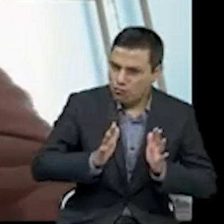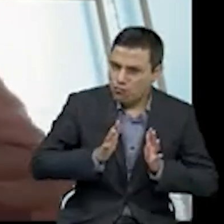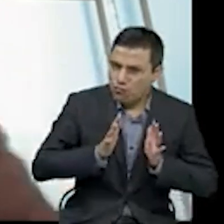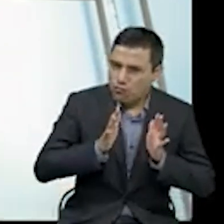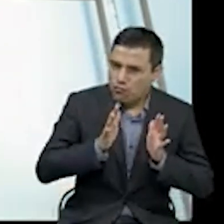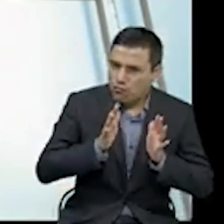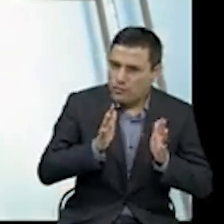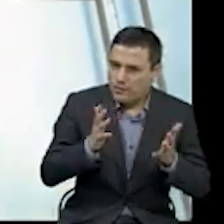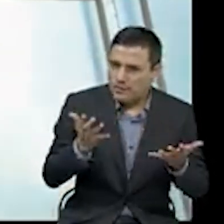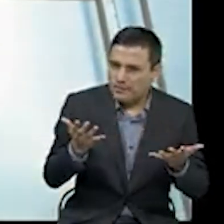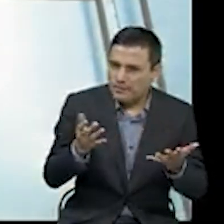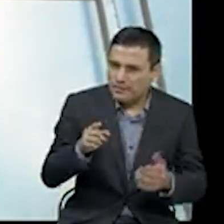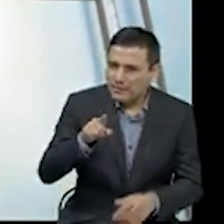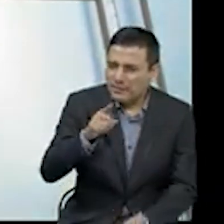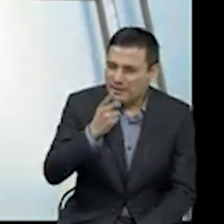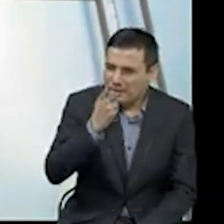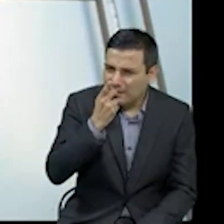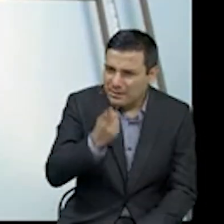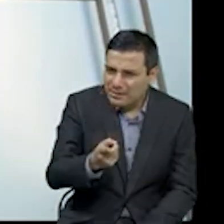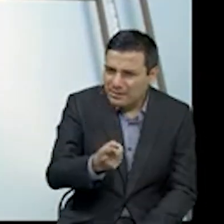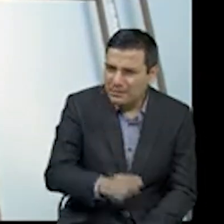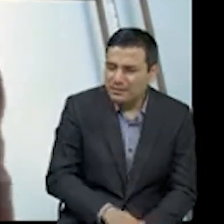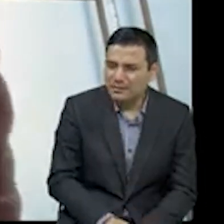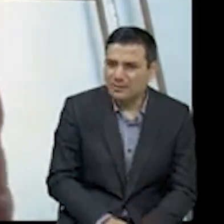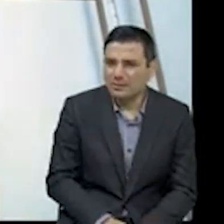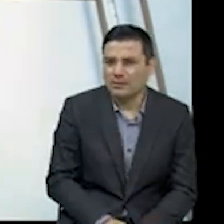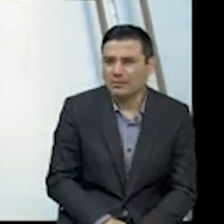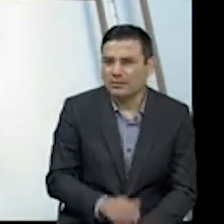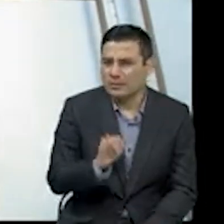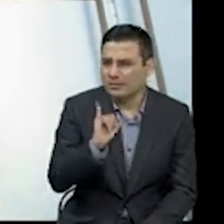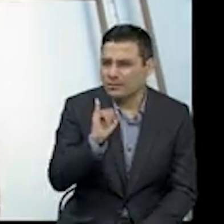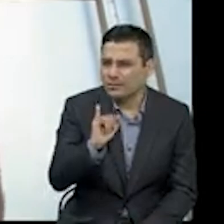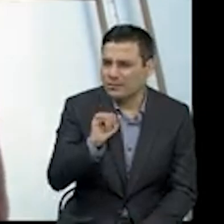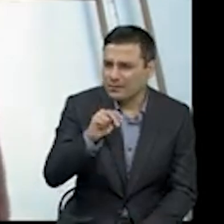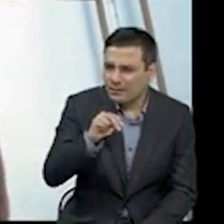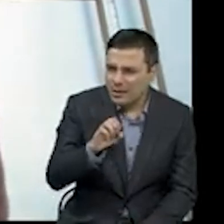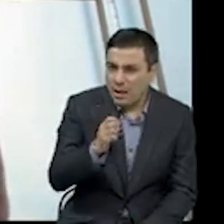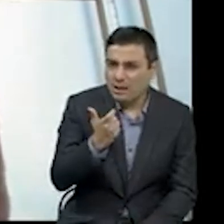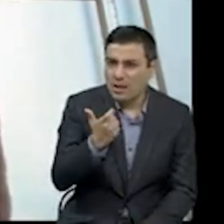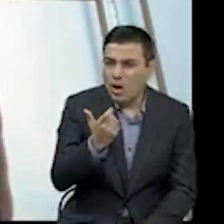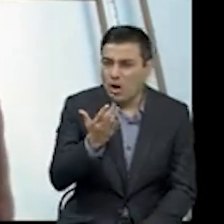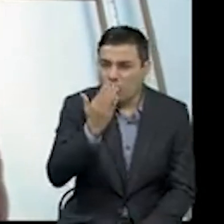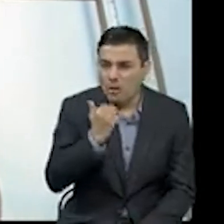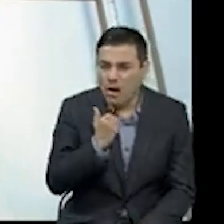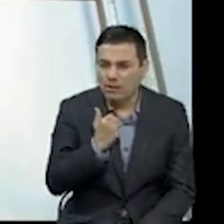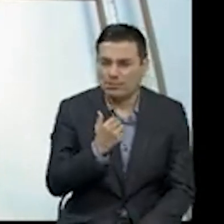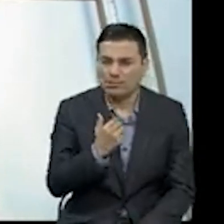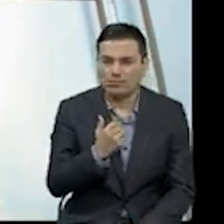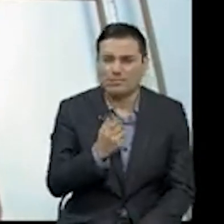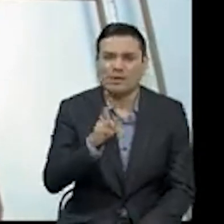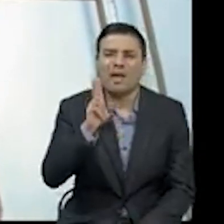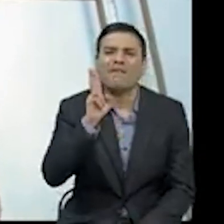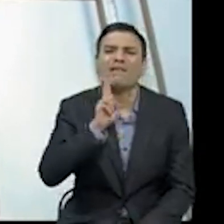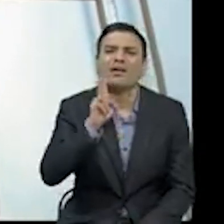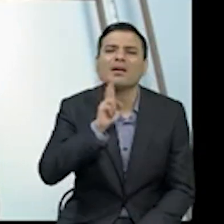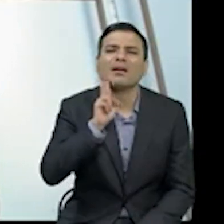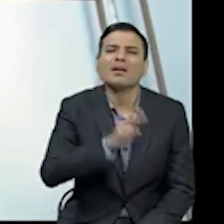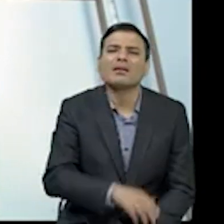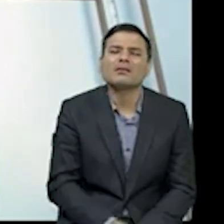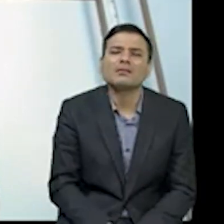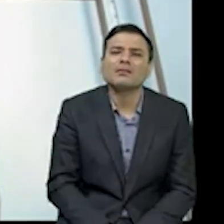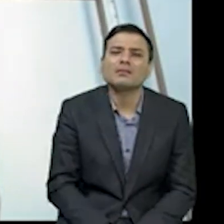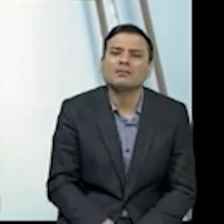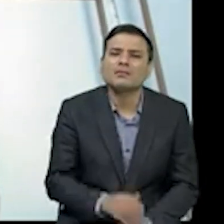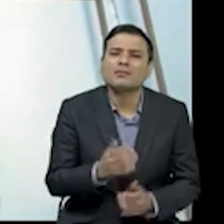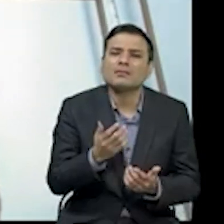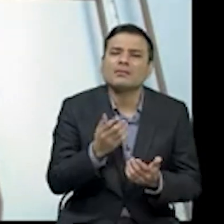plantea que se ha desfondado financieramente al instituto. Me gustaría que compartan las cifras que